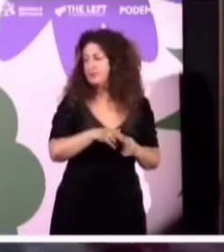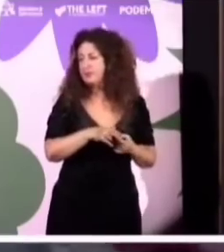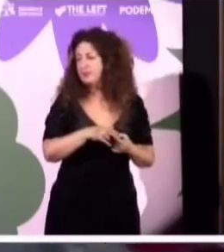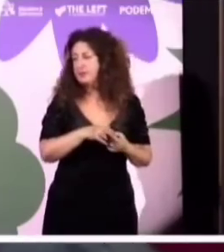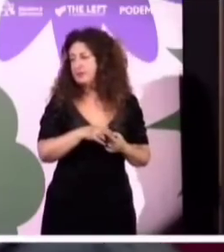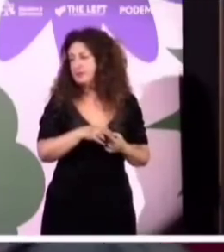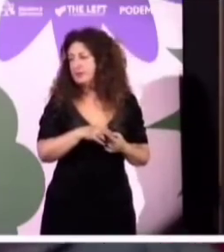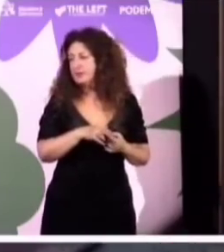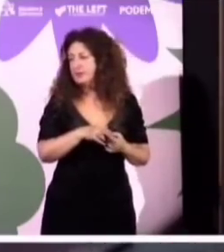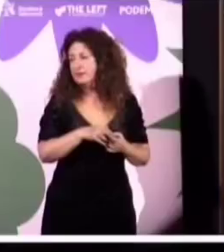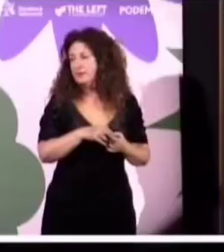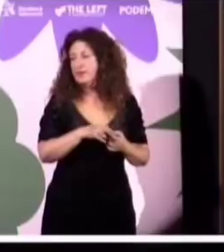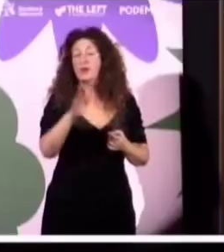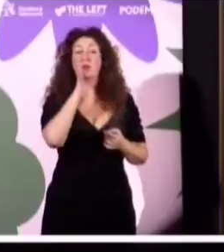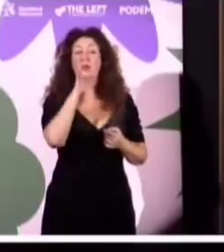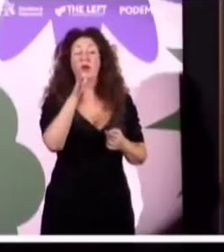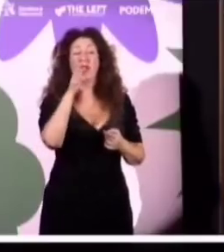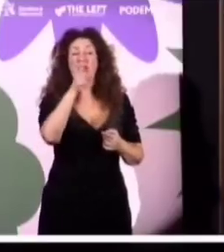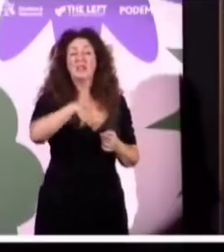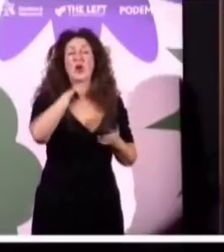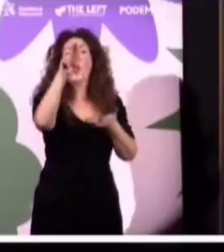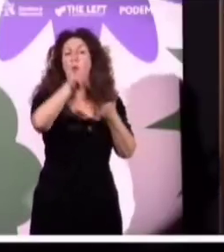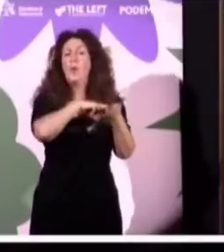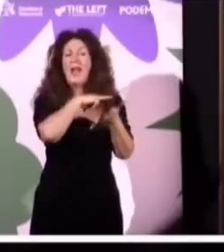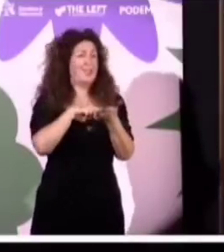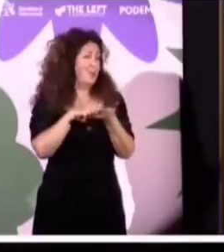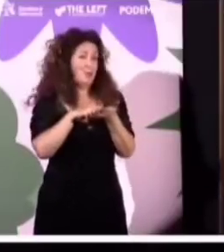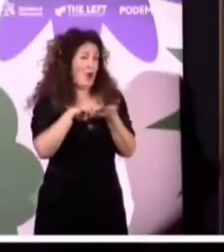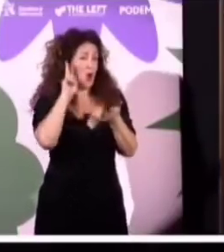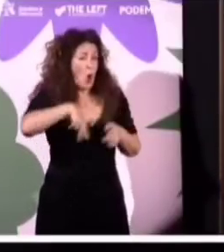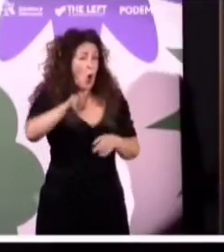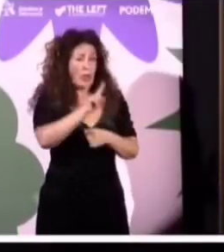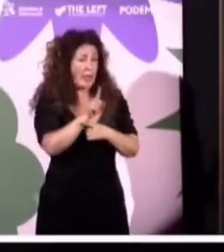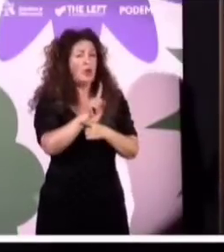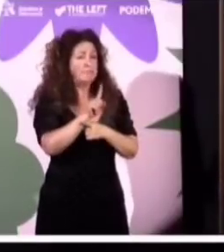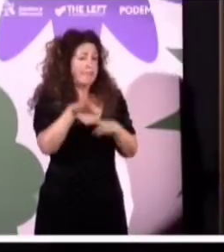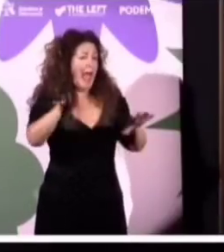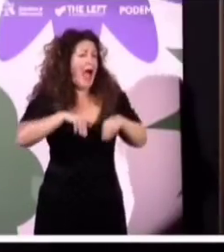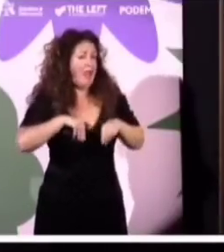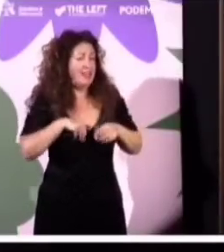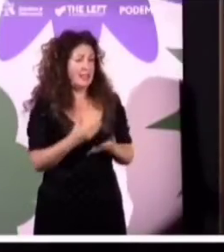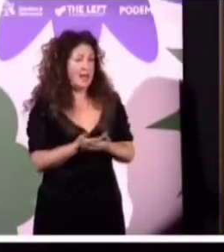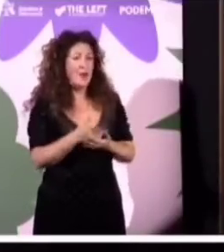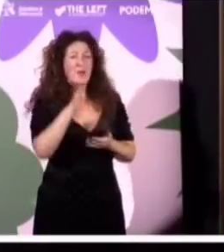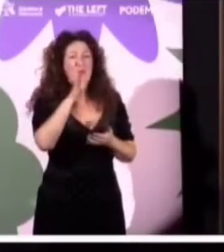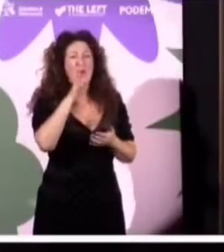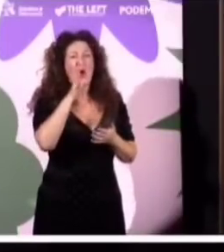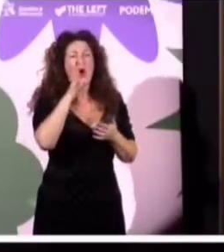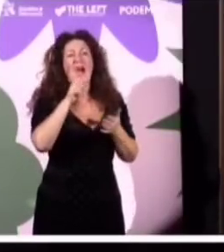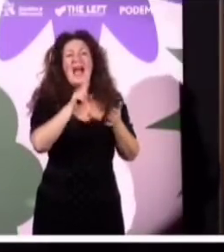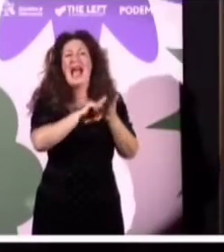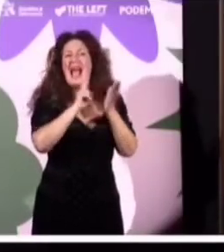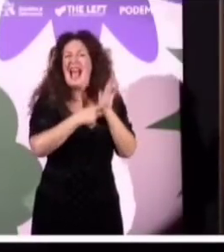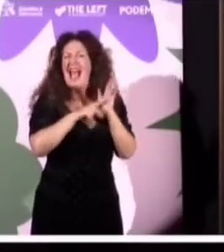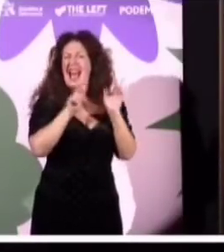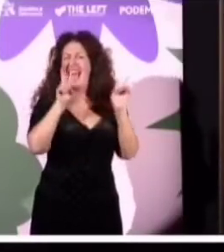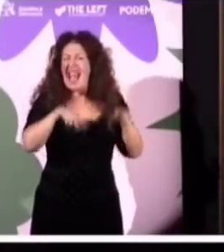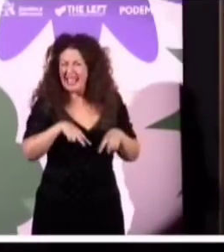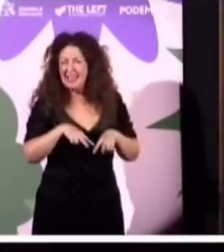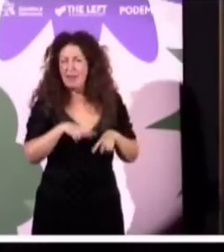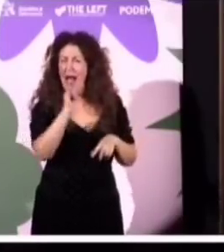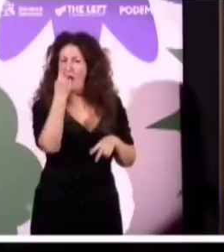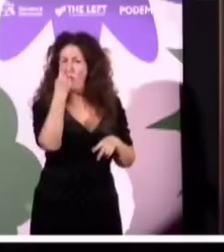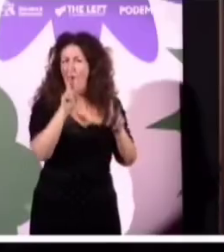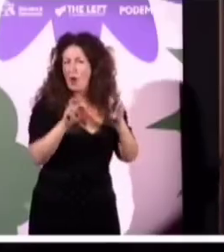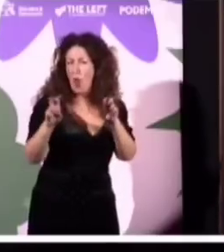Por eso mismo los que aceptaron el veto no podrán reconocer jamás que lo aceptaron. Porque hay una nueva legitimidad que se está abriendo paso